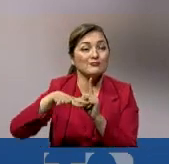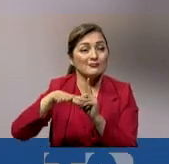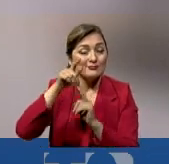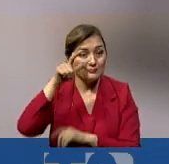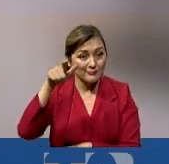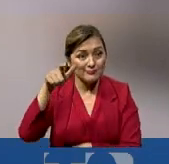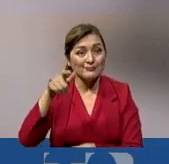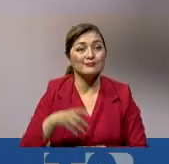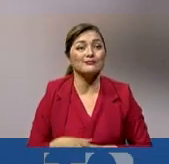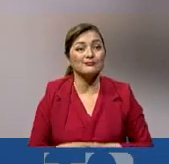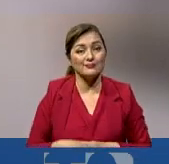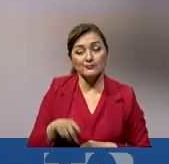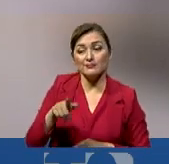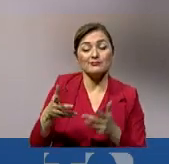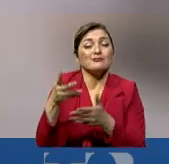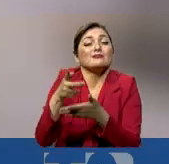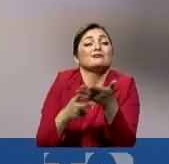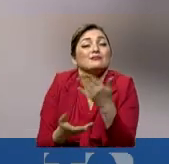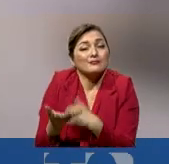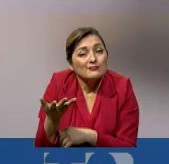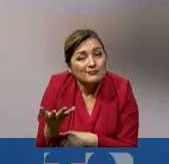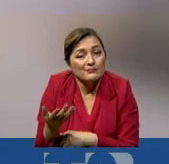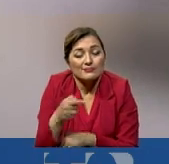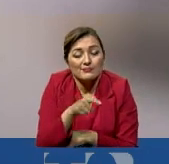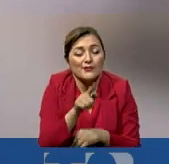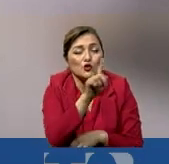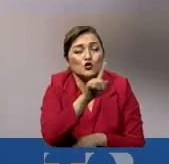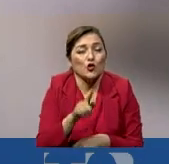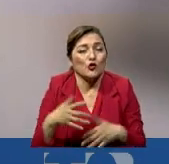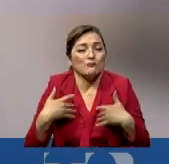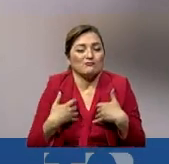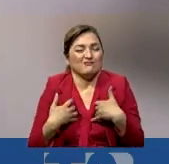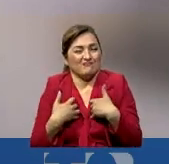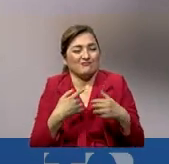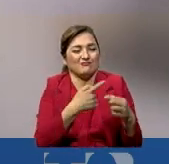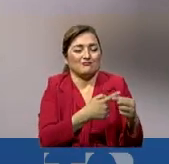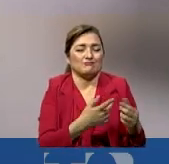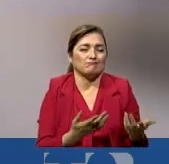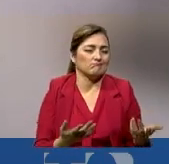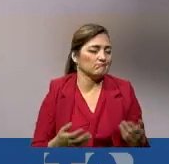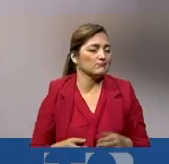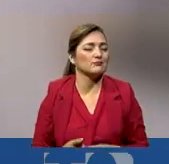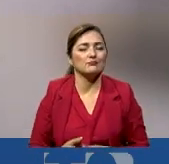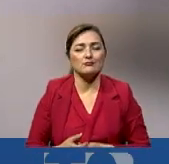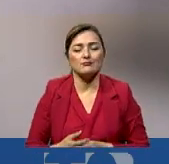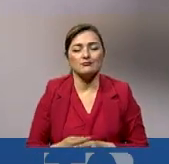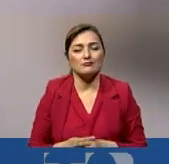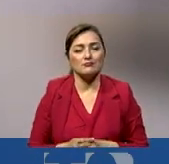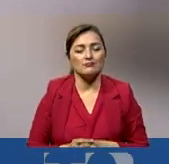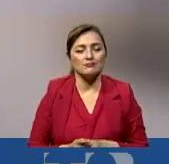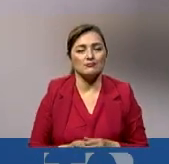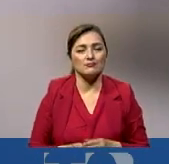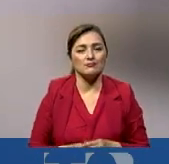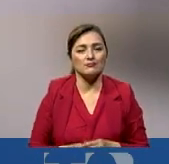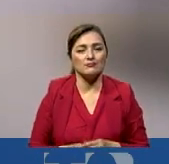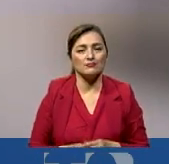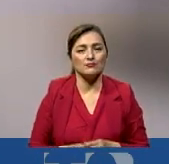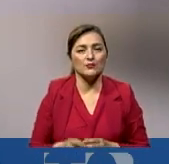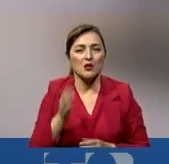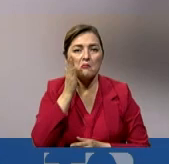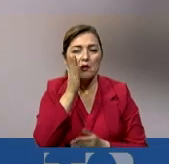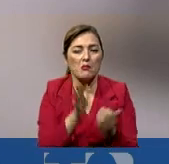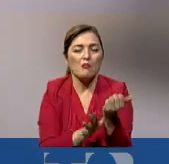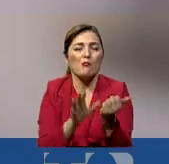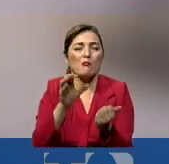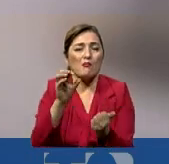fiscalía para entender qué es lo que pasó con el puma que está en el zoológico de Quito, sino también con lo que habrían sido su madre y su hermano.